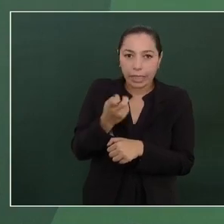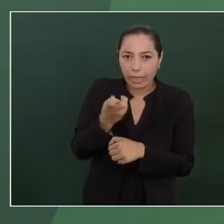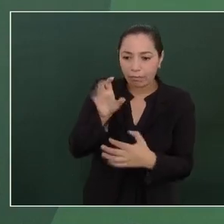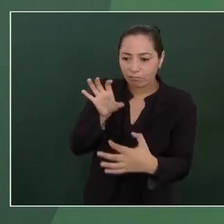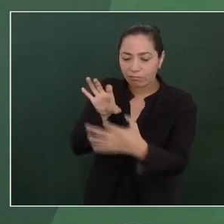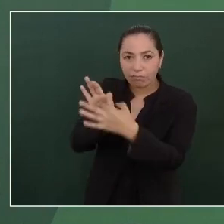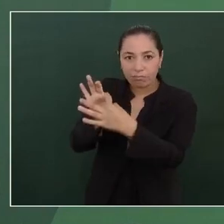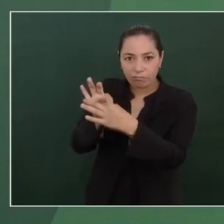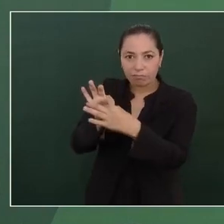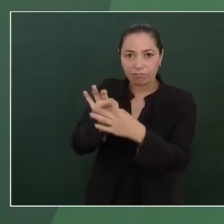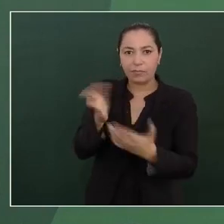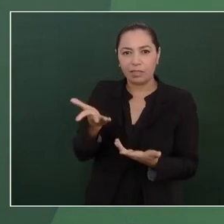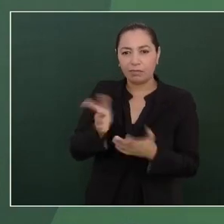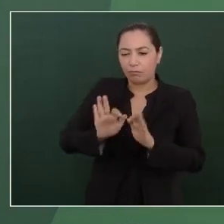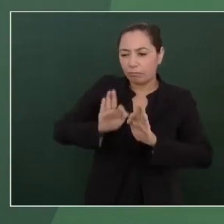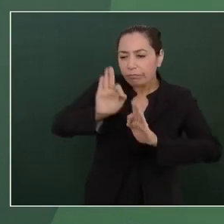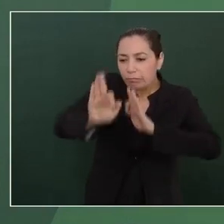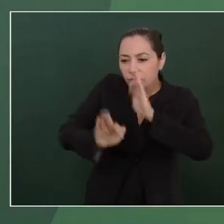es servicio,